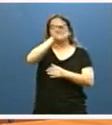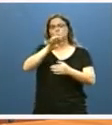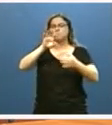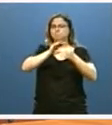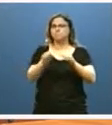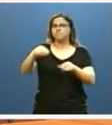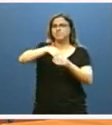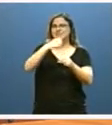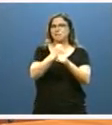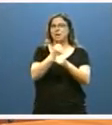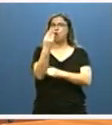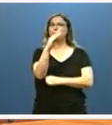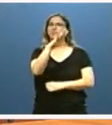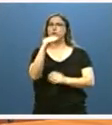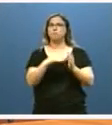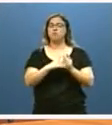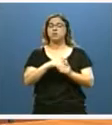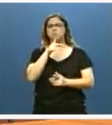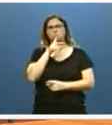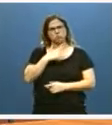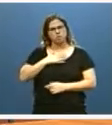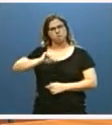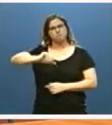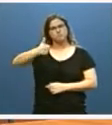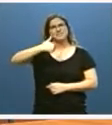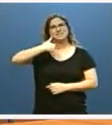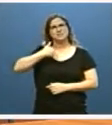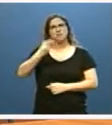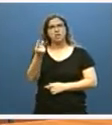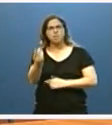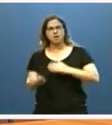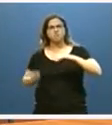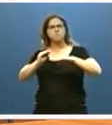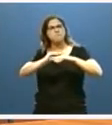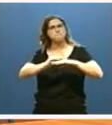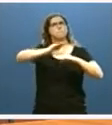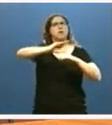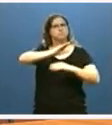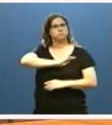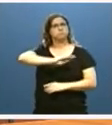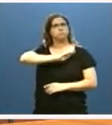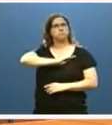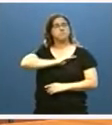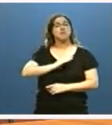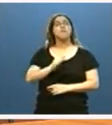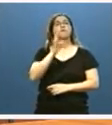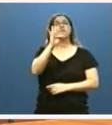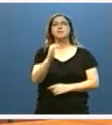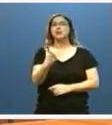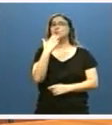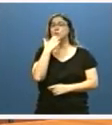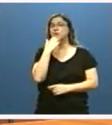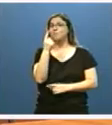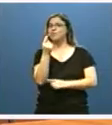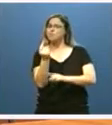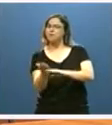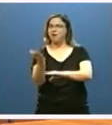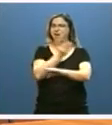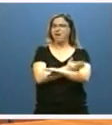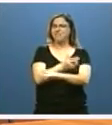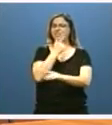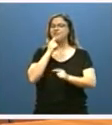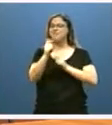se ha aprobado para ello un incremento muy sustancial de la dotación financiera junto a otras ventajas como anticipos facilidades